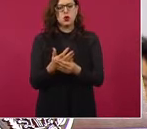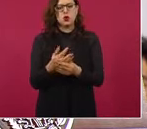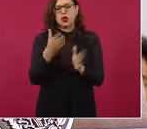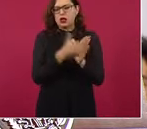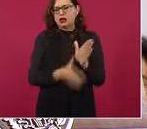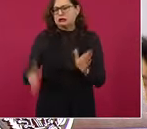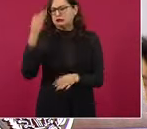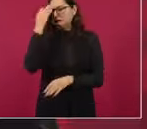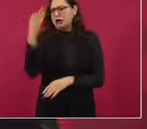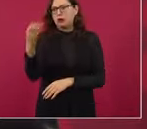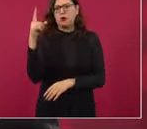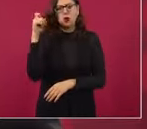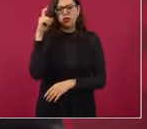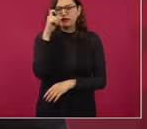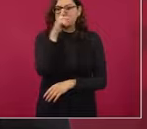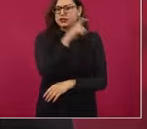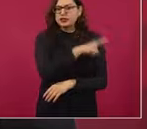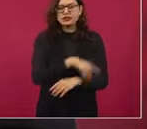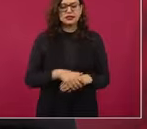de